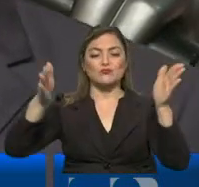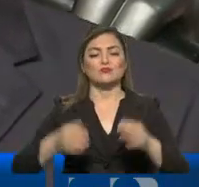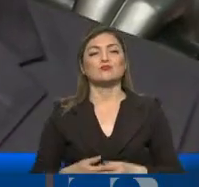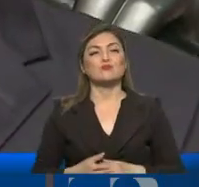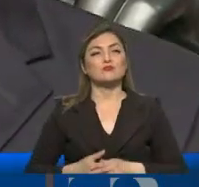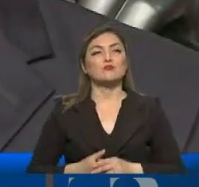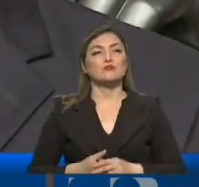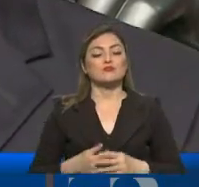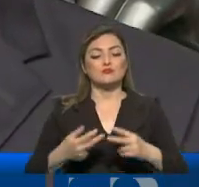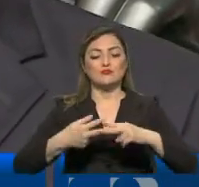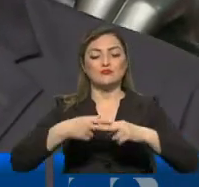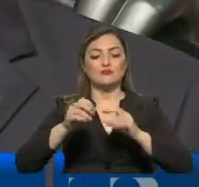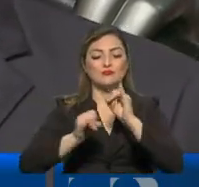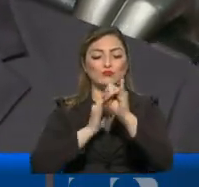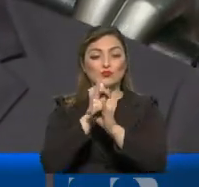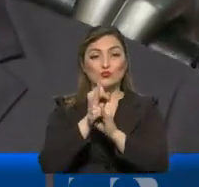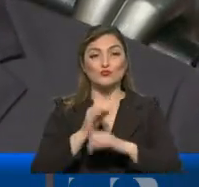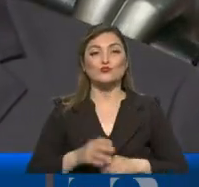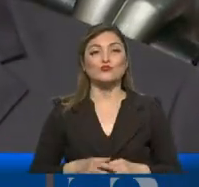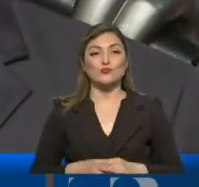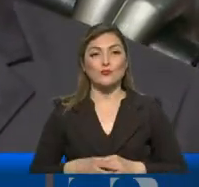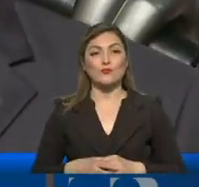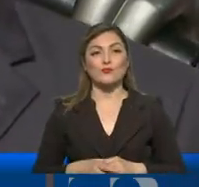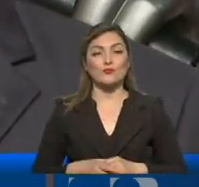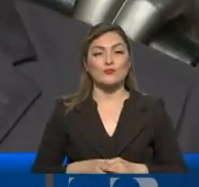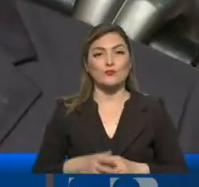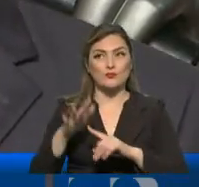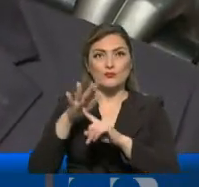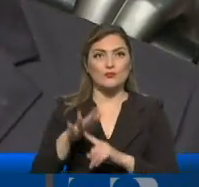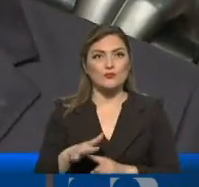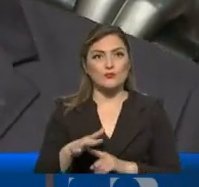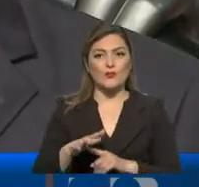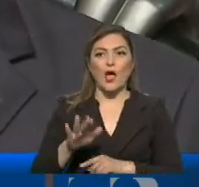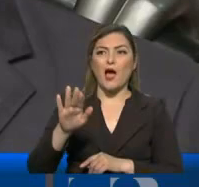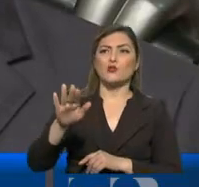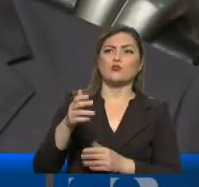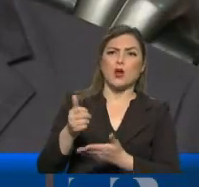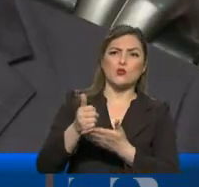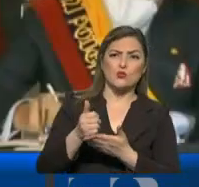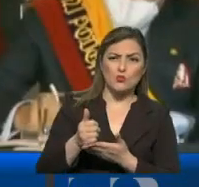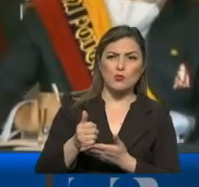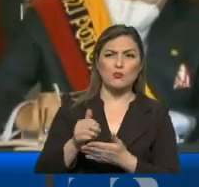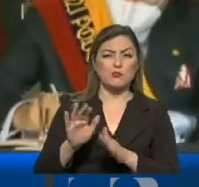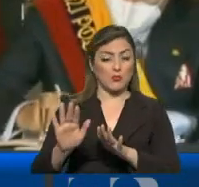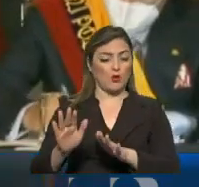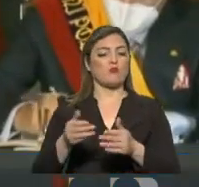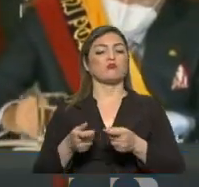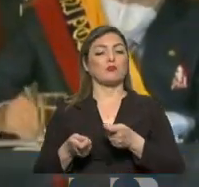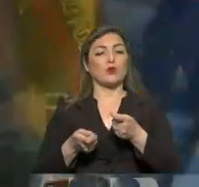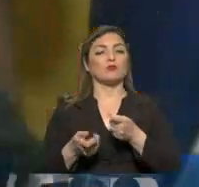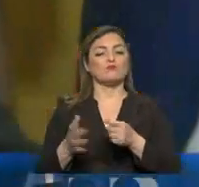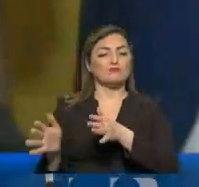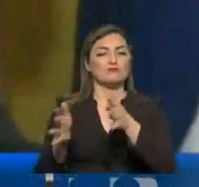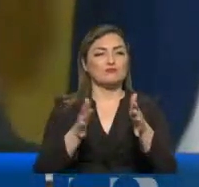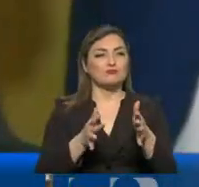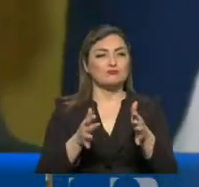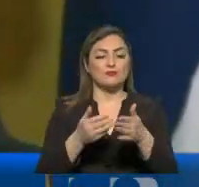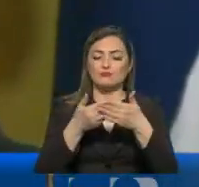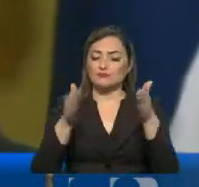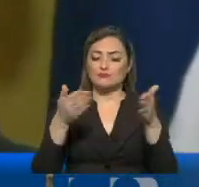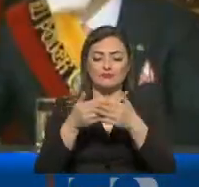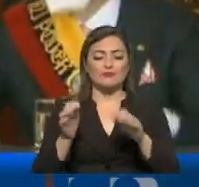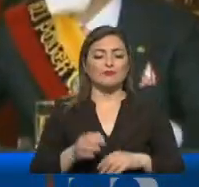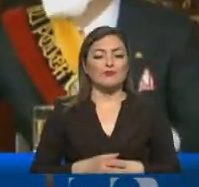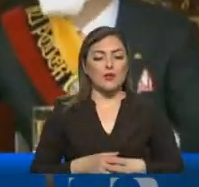Un relacionamiento internacional sin prejuicios, sin condicionamientos y con total apertura. Apenas días antes de que asumieran el cargo,